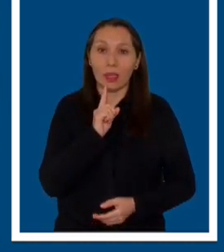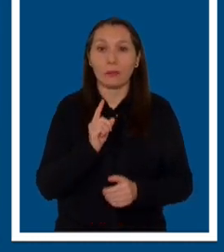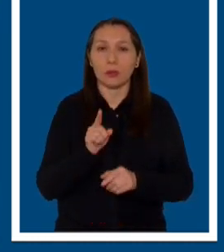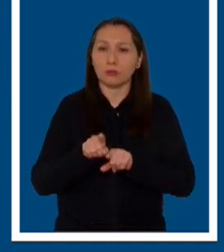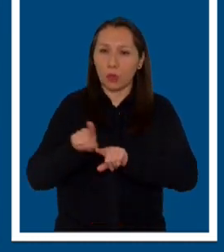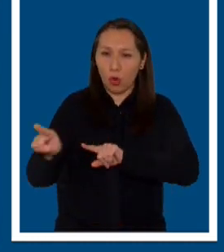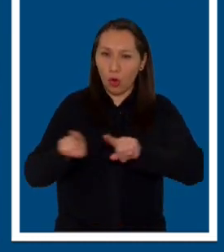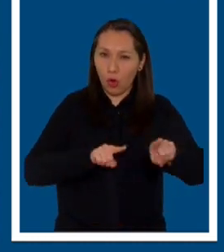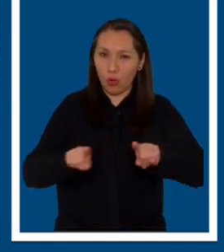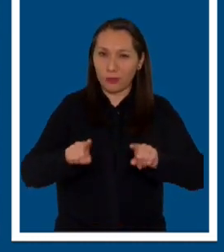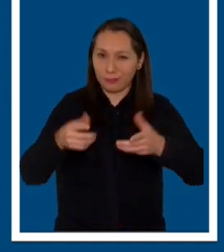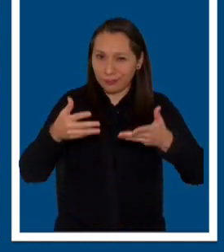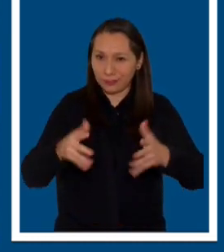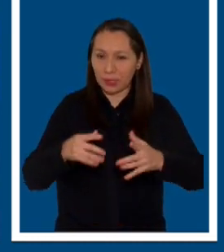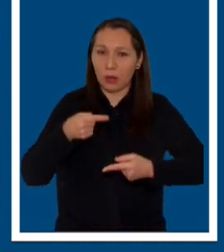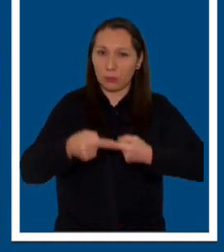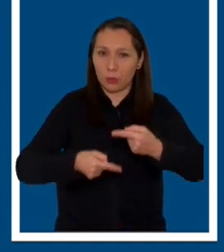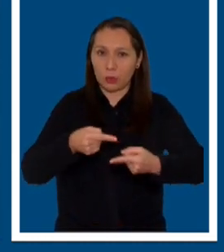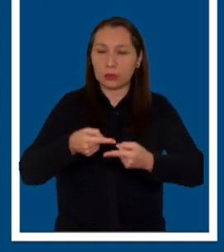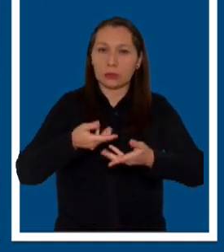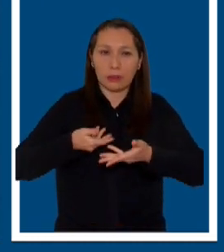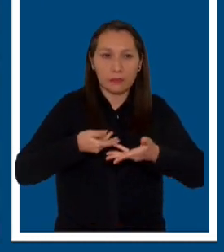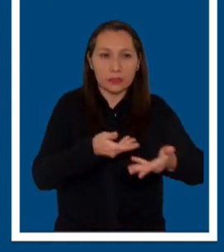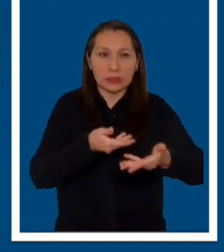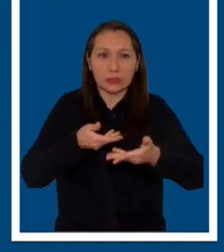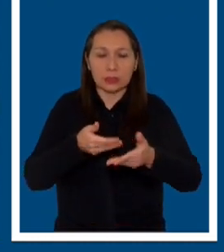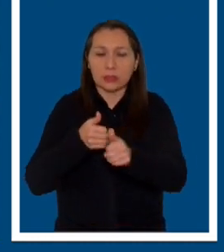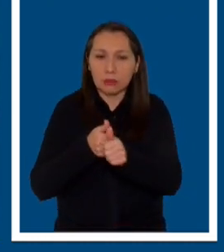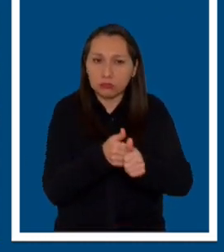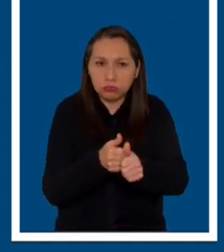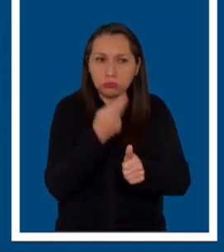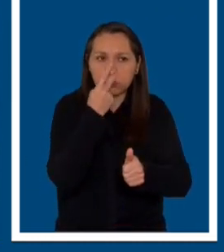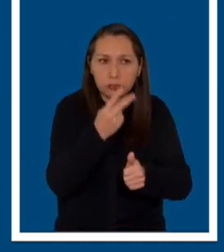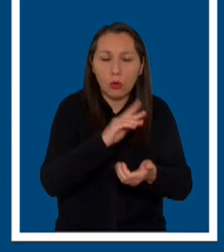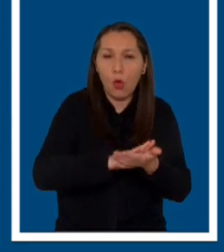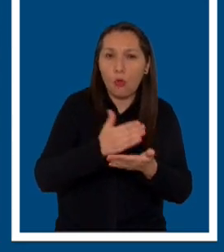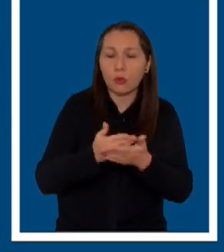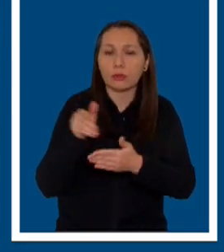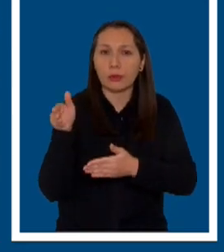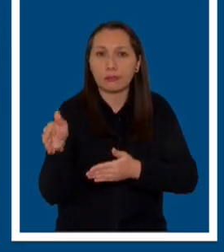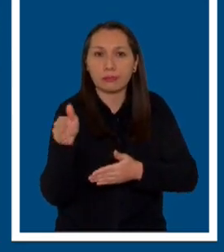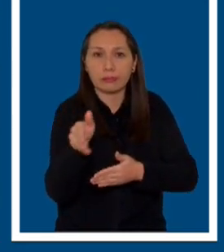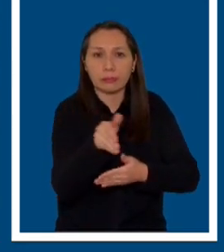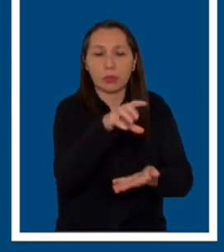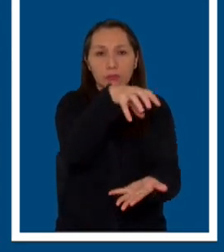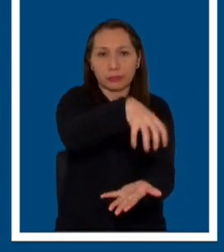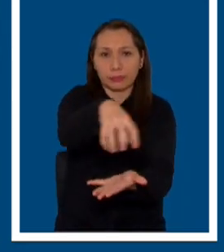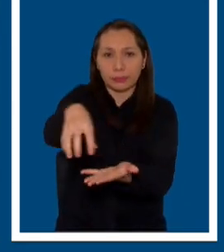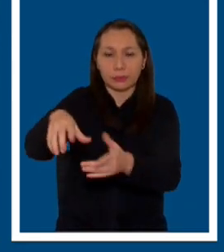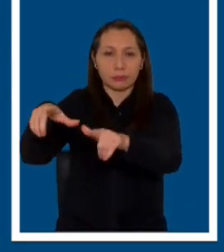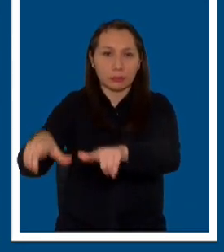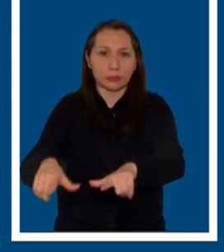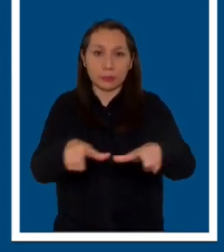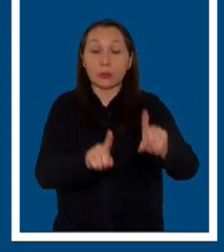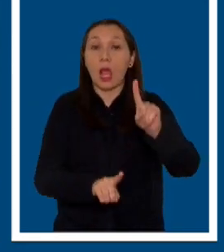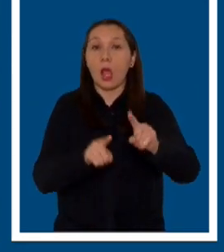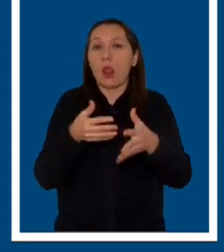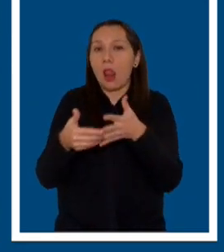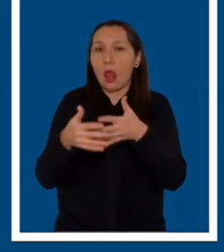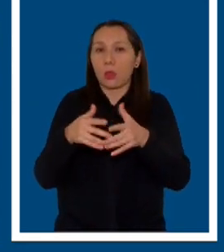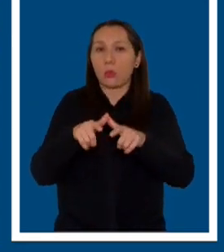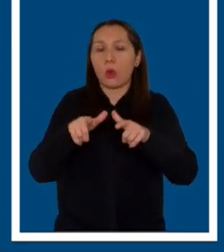coordinando ya todo el proceso de visitas de seguimiento en cada una de estas locaciones algunos anfiteatros